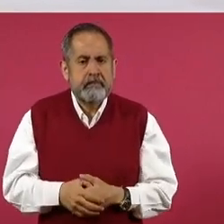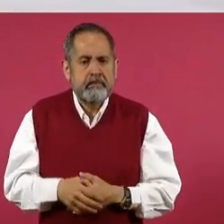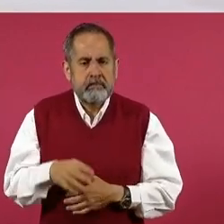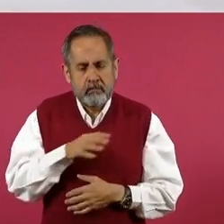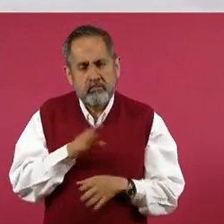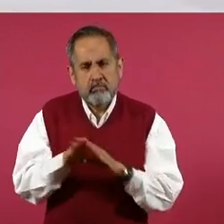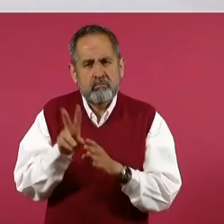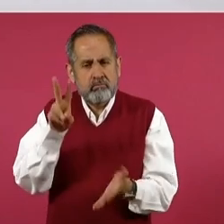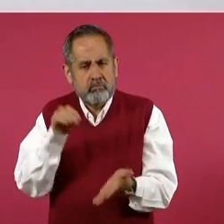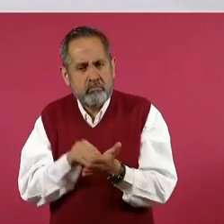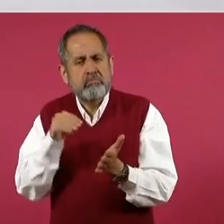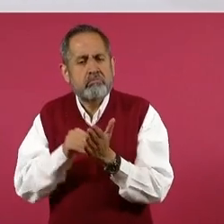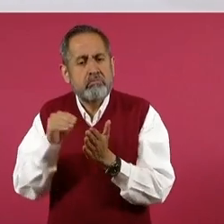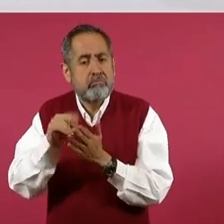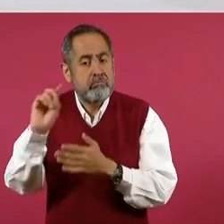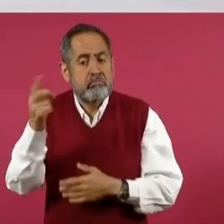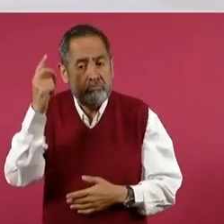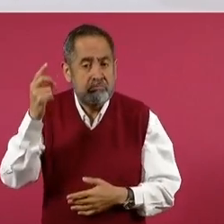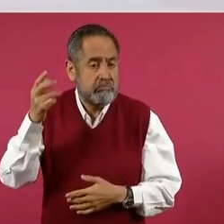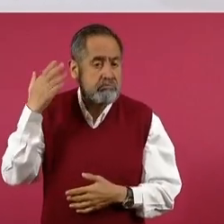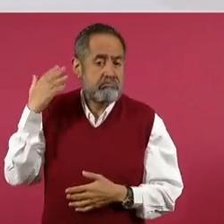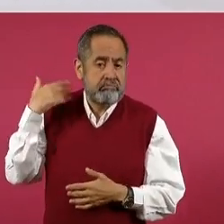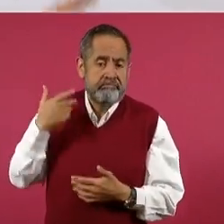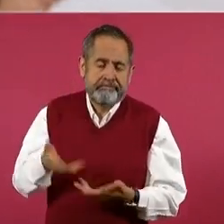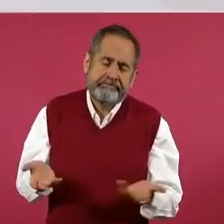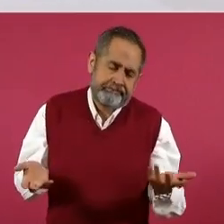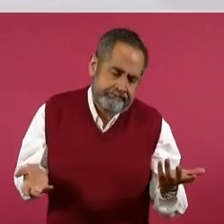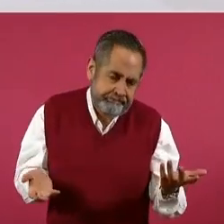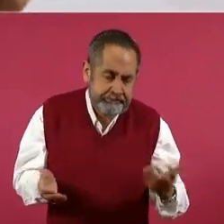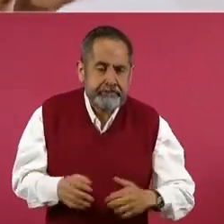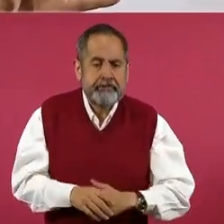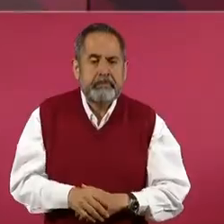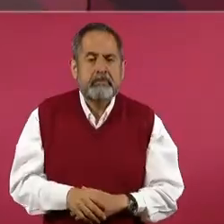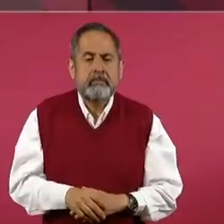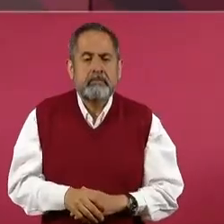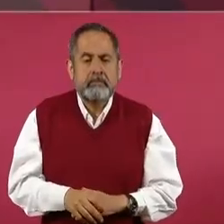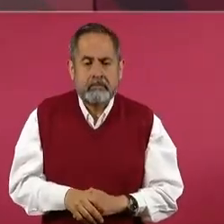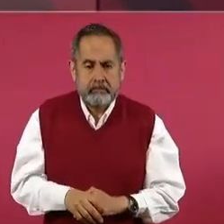como 2,000 millones de dólares. Entonces,